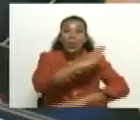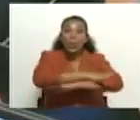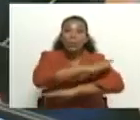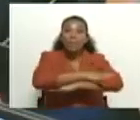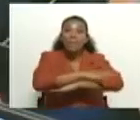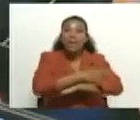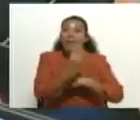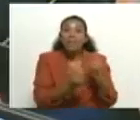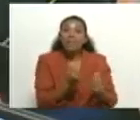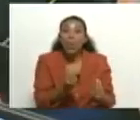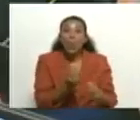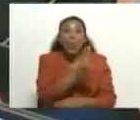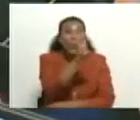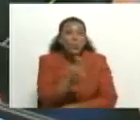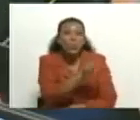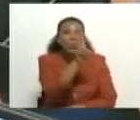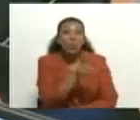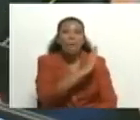cómo el uso,